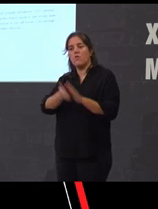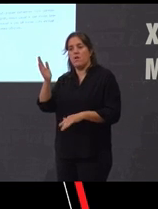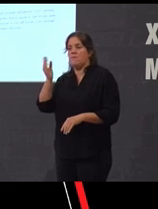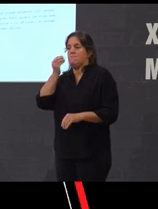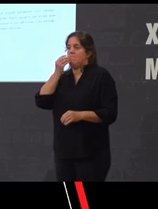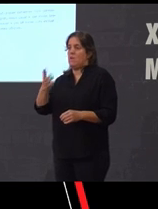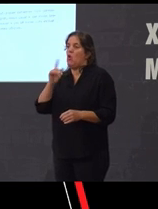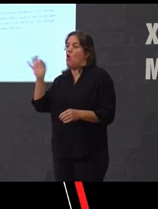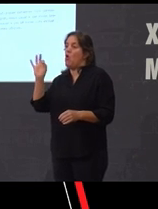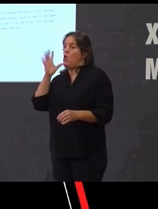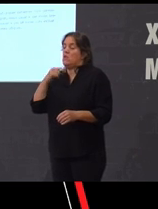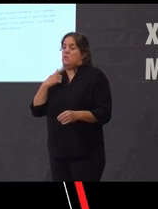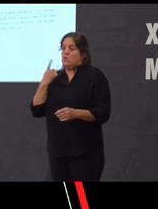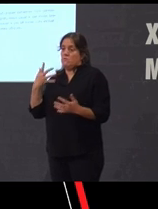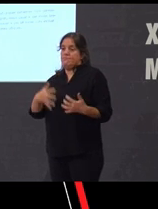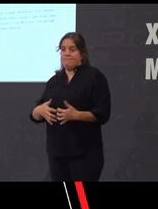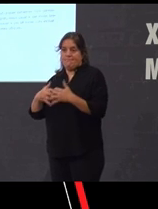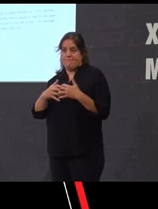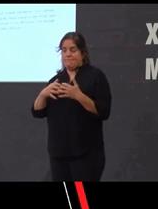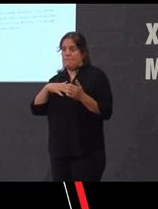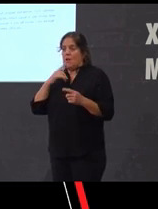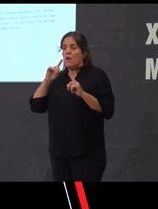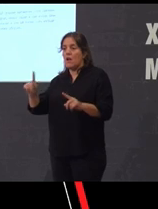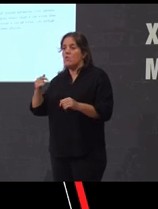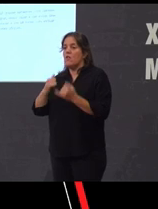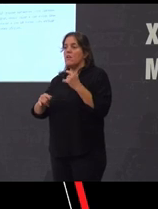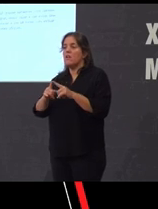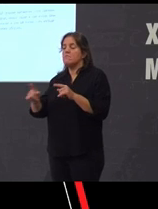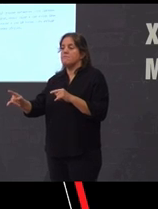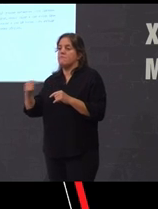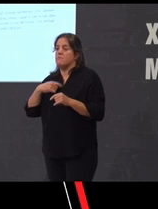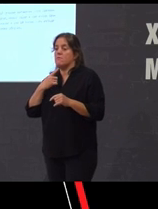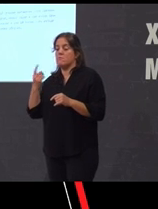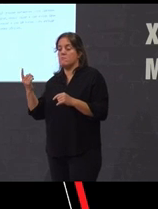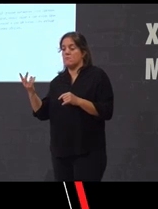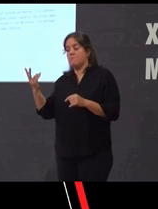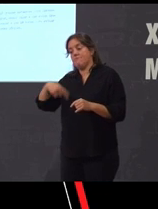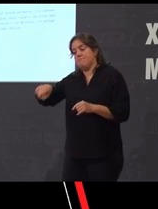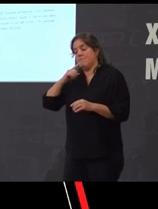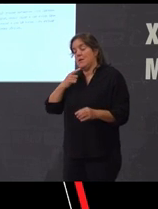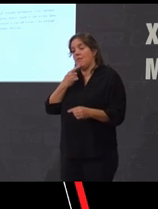no seu defecto o farían polas malas, e así foi. Ao non atender aos seus reclamos e